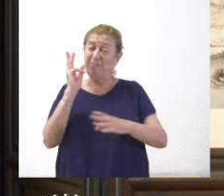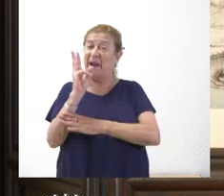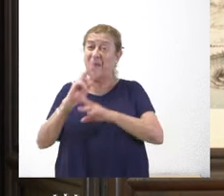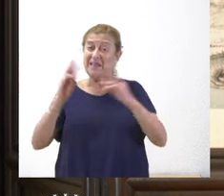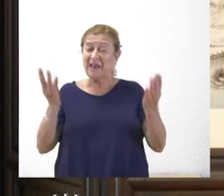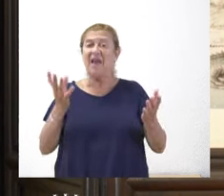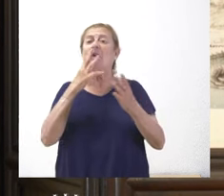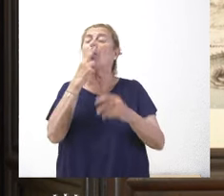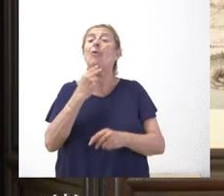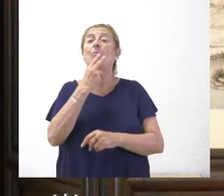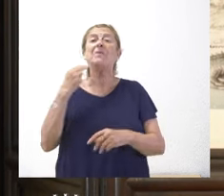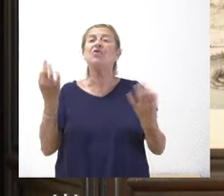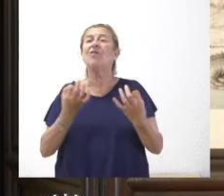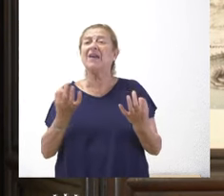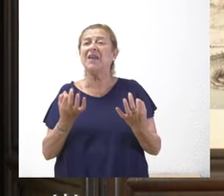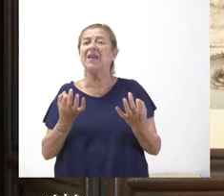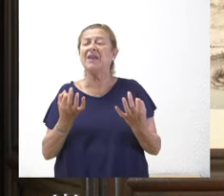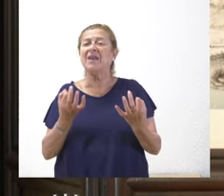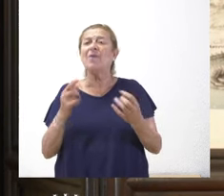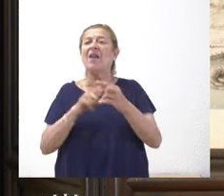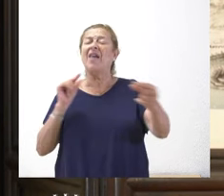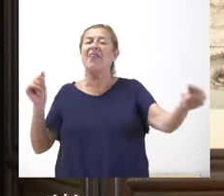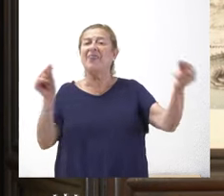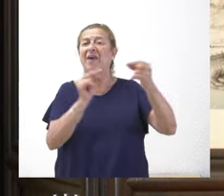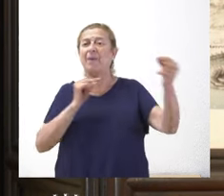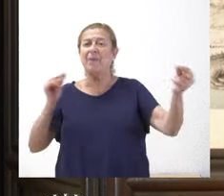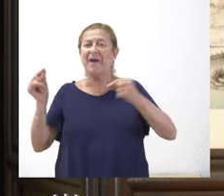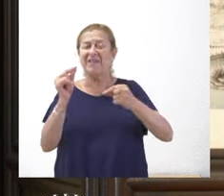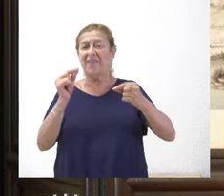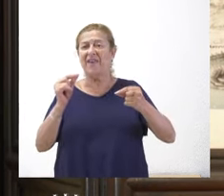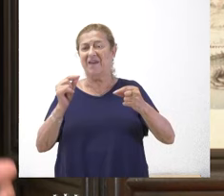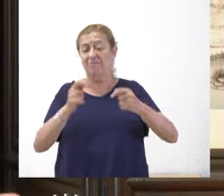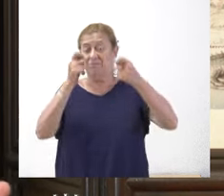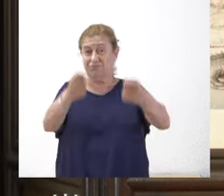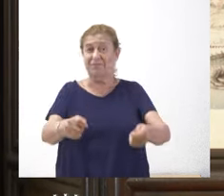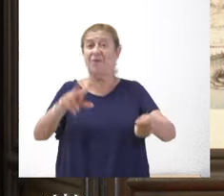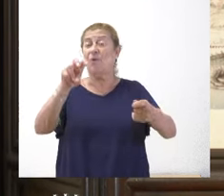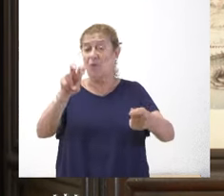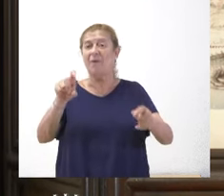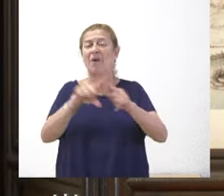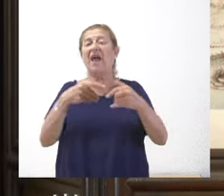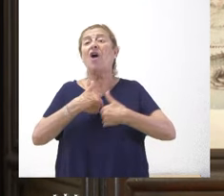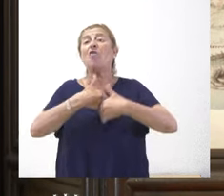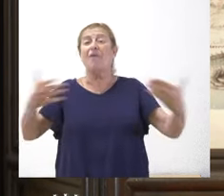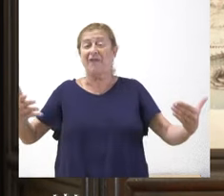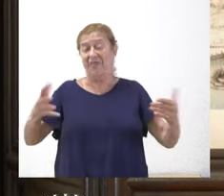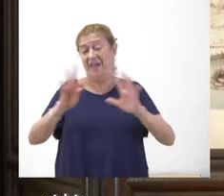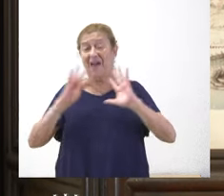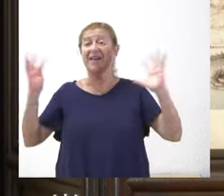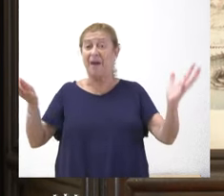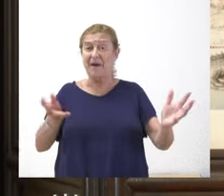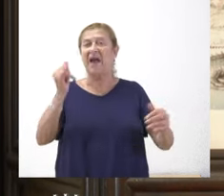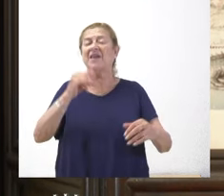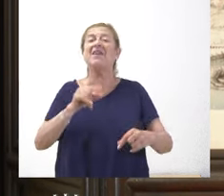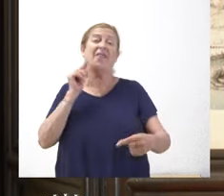El compromiso es el debate de investidura que es el que obtiene la confianza de la cámara y los